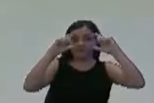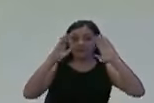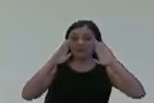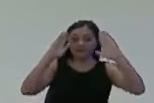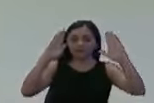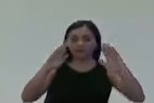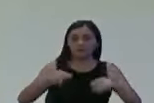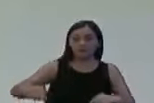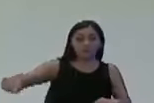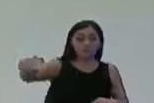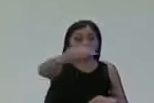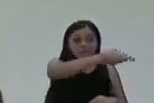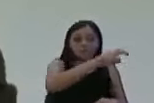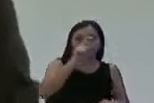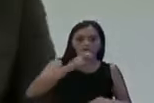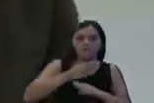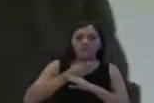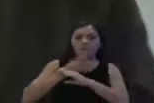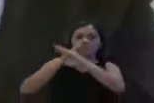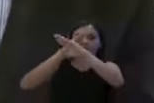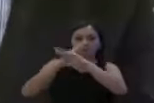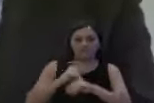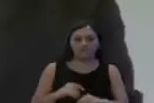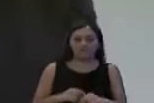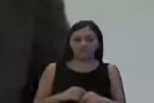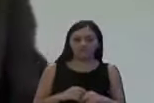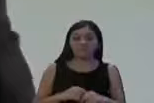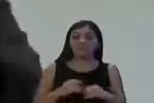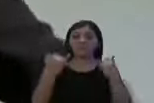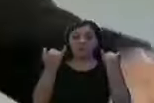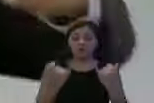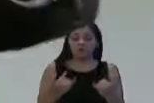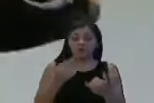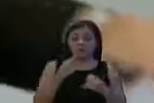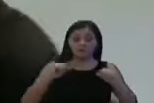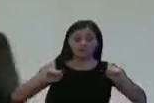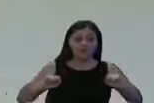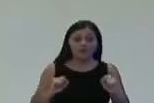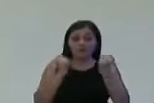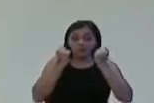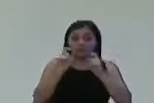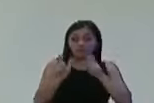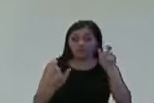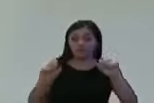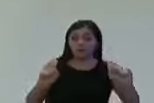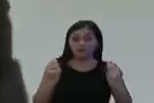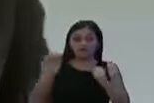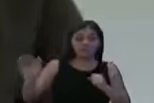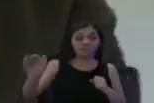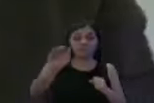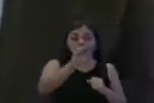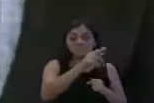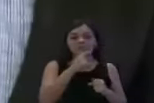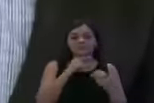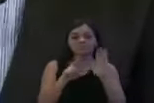defender lo logrado el pretexto Esta vez y con lo que asustaron a muchos de ustedes fue la ley para las